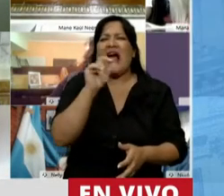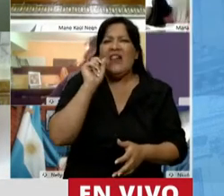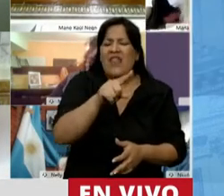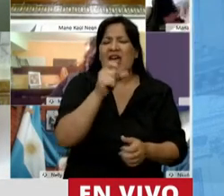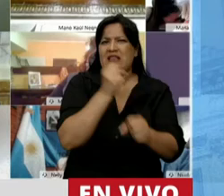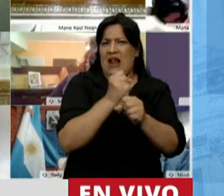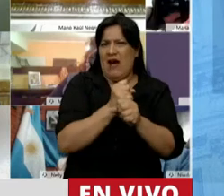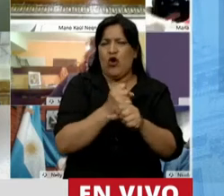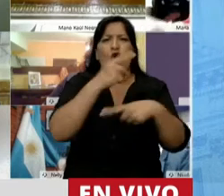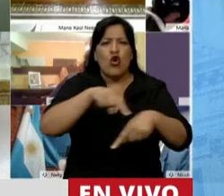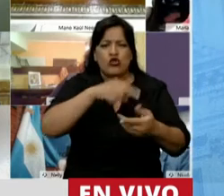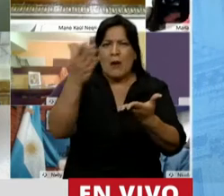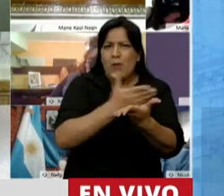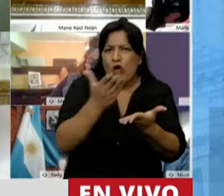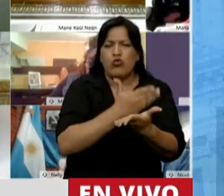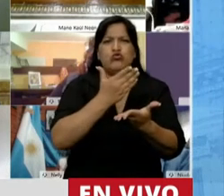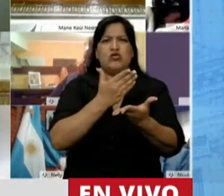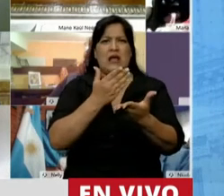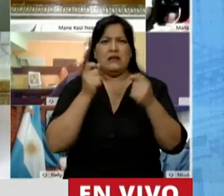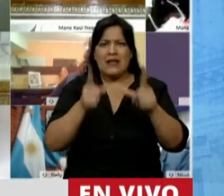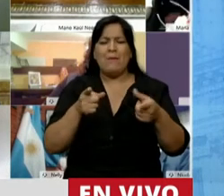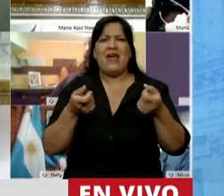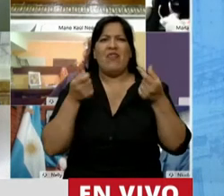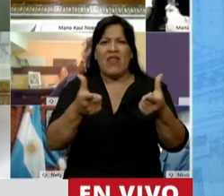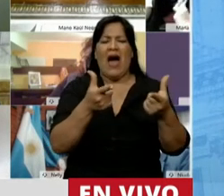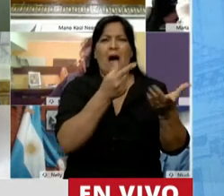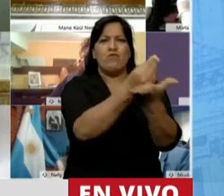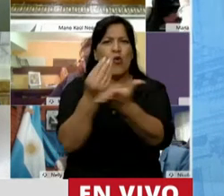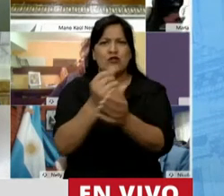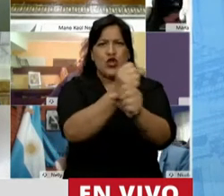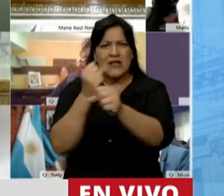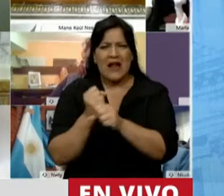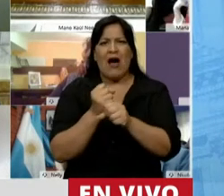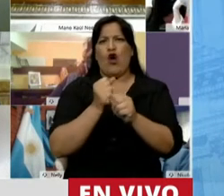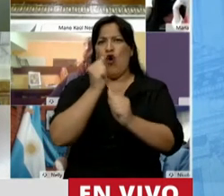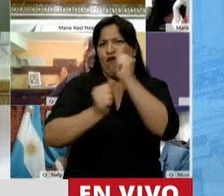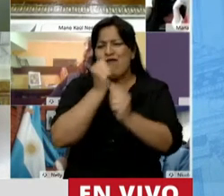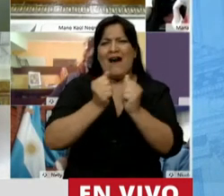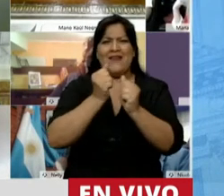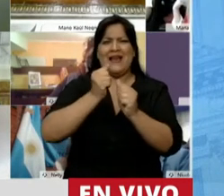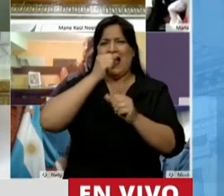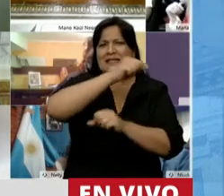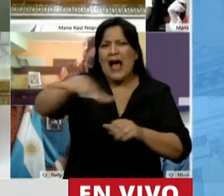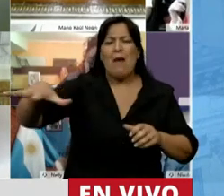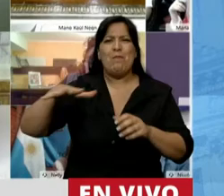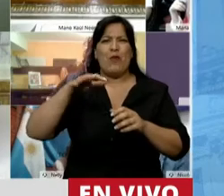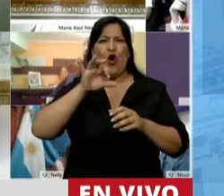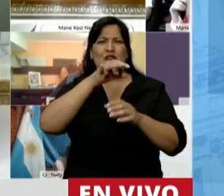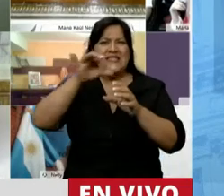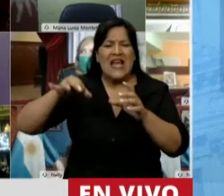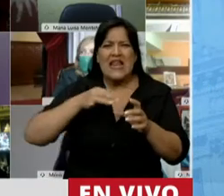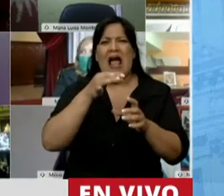produce, lo que genera empleo, fábricas, campos de cereales, de frutas, verduras,